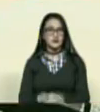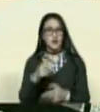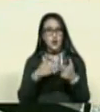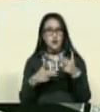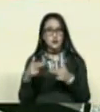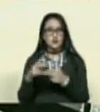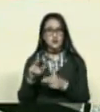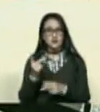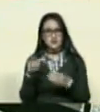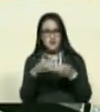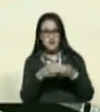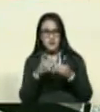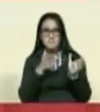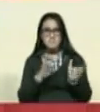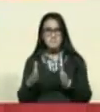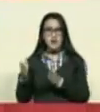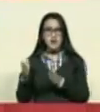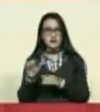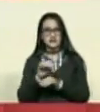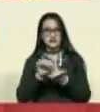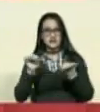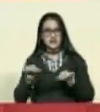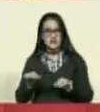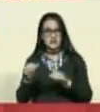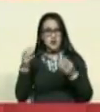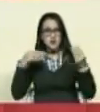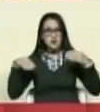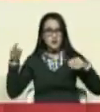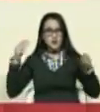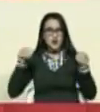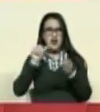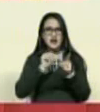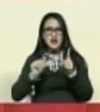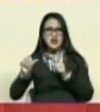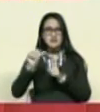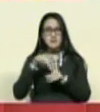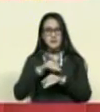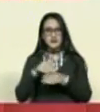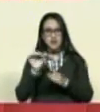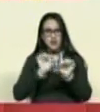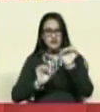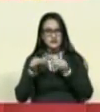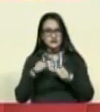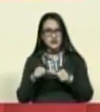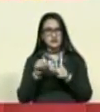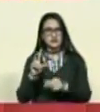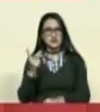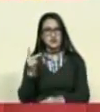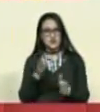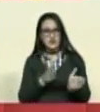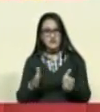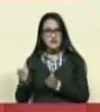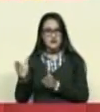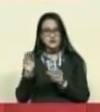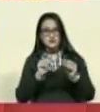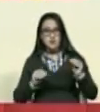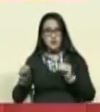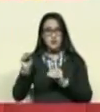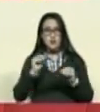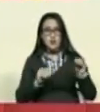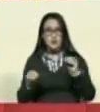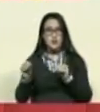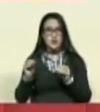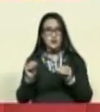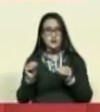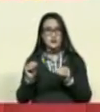Construcción de la segunda fase del plan emergente del sistema de climatización del Ministerio de la Defensa. Continuación de la segunda fase de acondicionamiento de las instalaciones